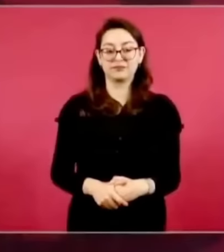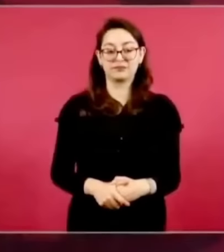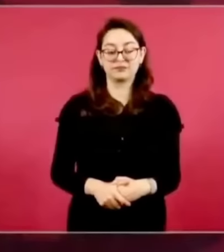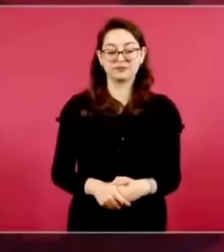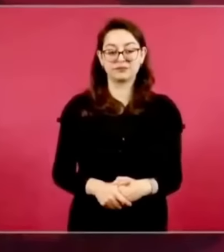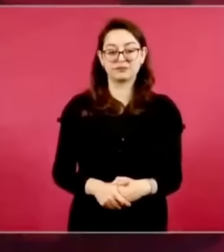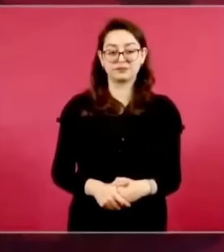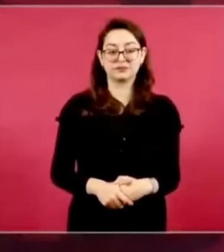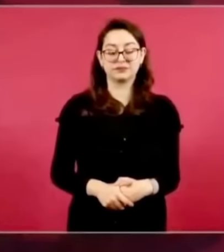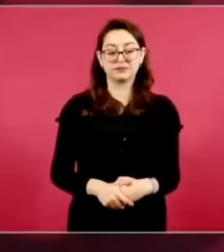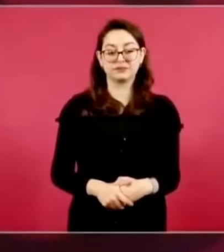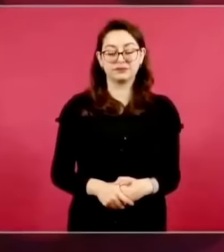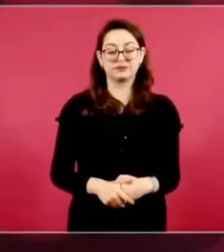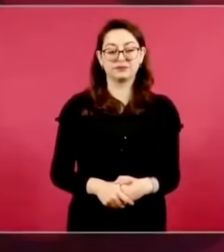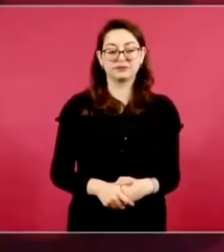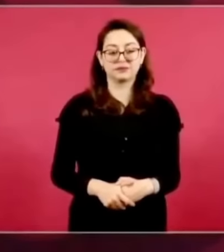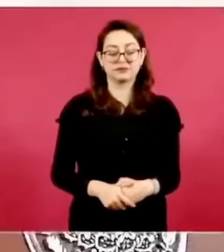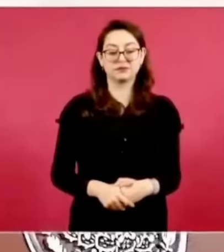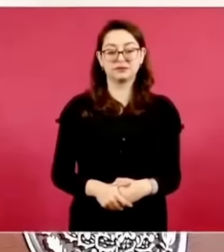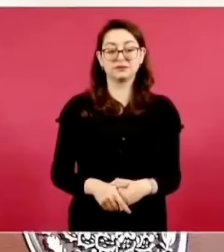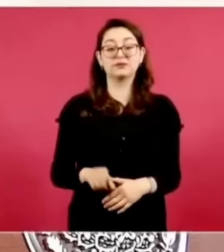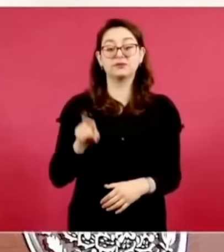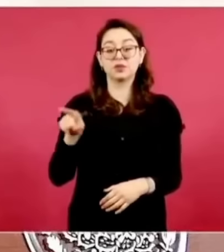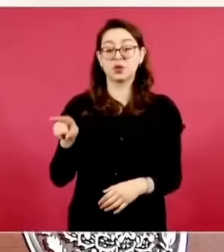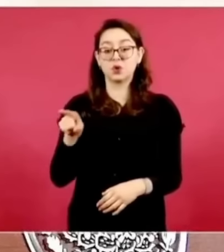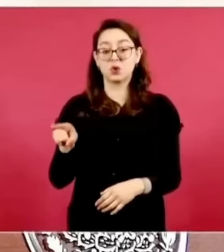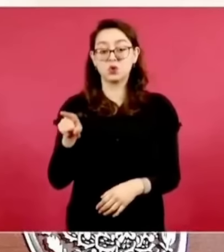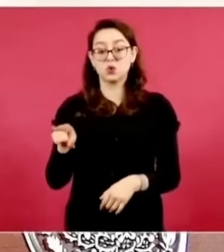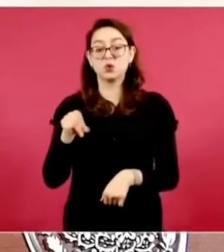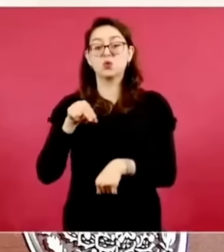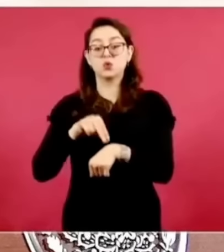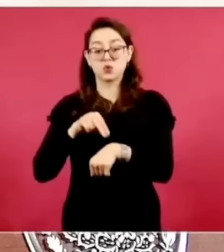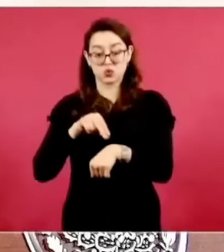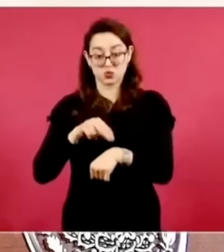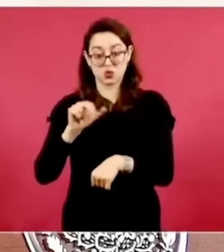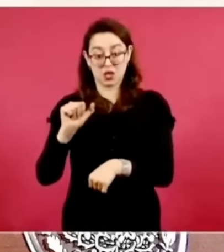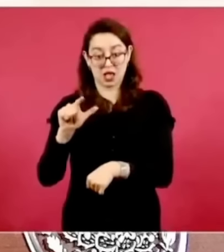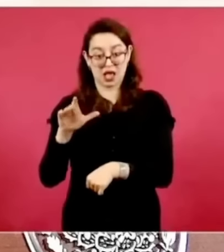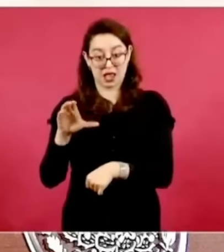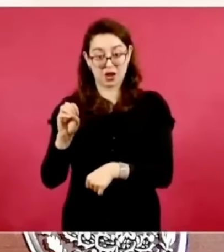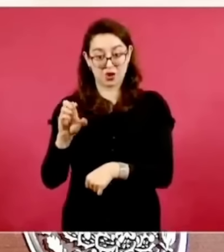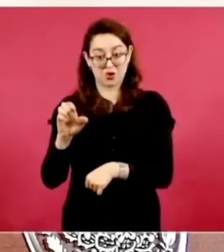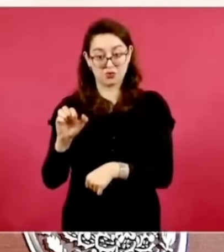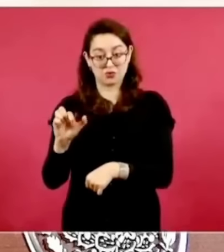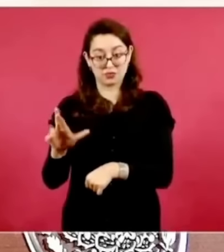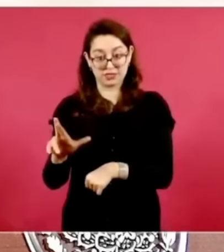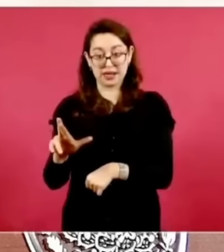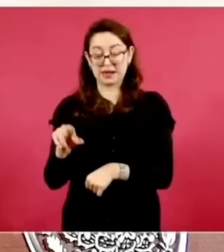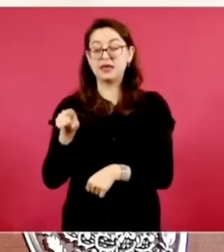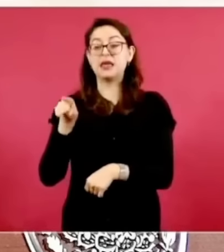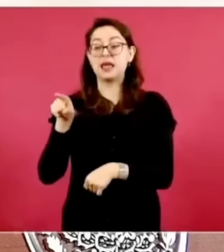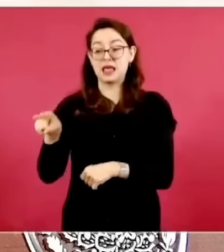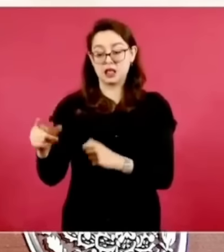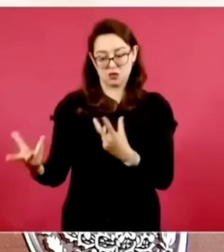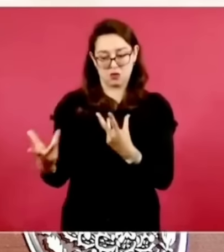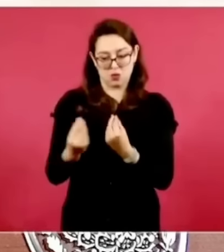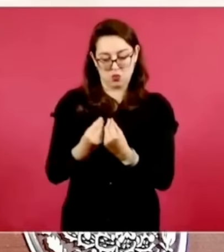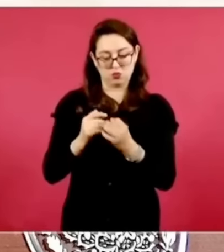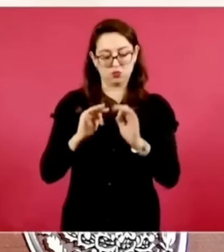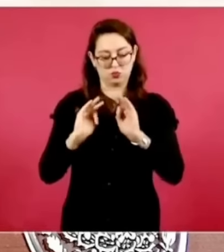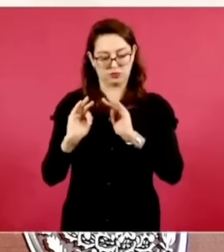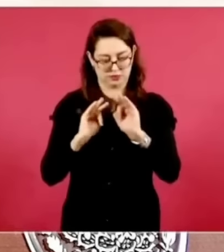supieran que estaba con nosotros que simpatizaba es premio Nacional de